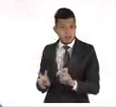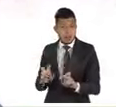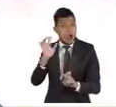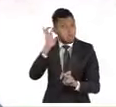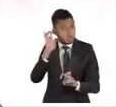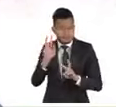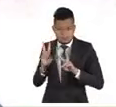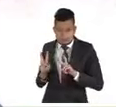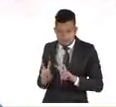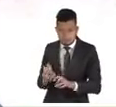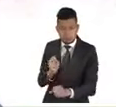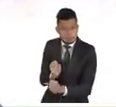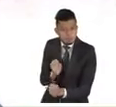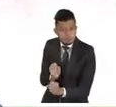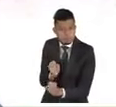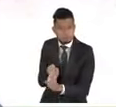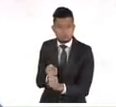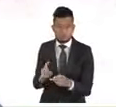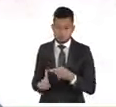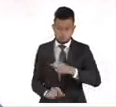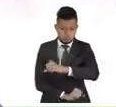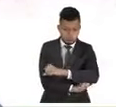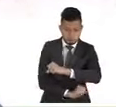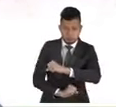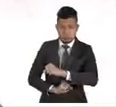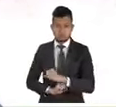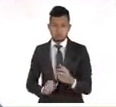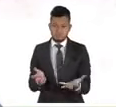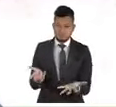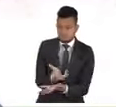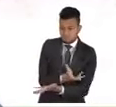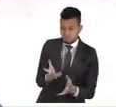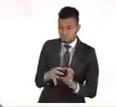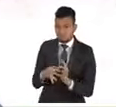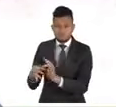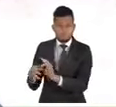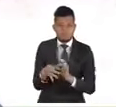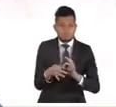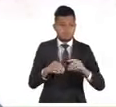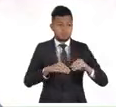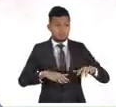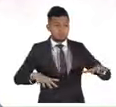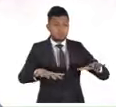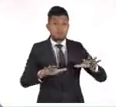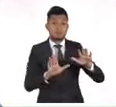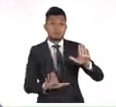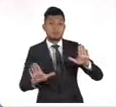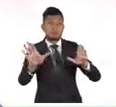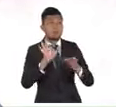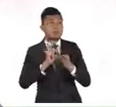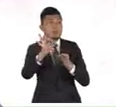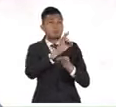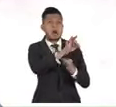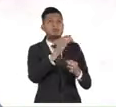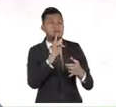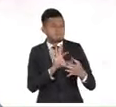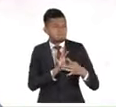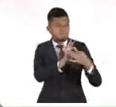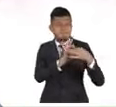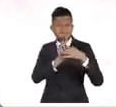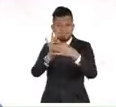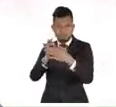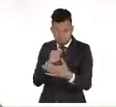forjando, sobre todo buscando relaciones más estrechas y resilientes con las regiones, tratar de coordinar